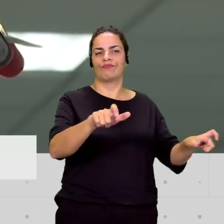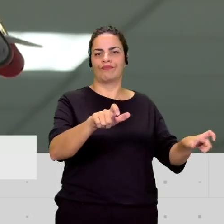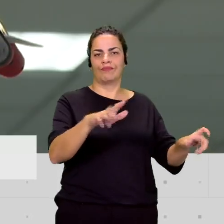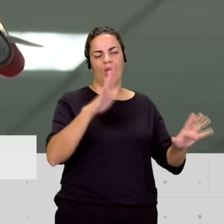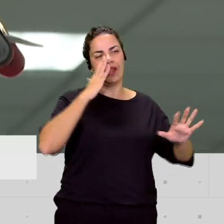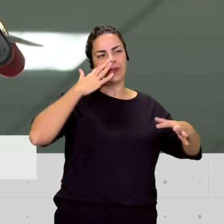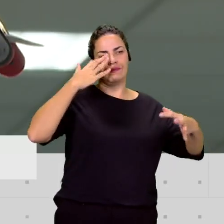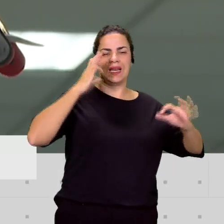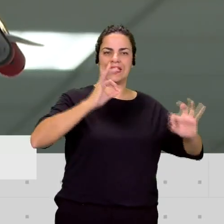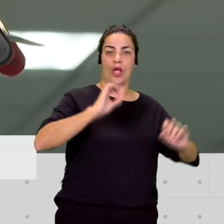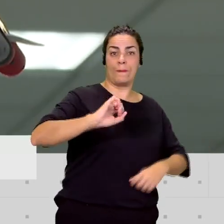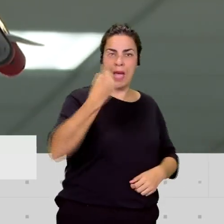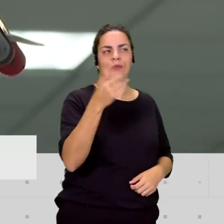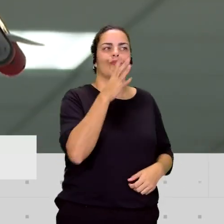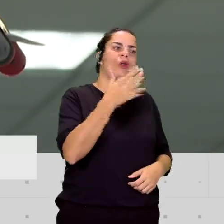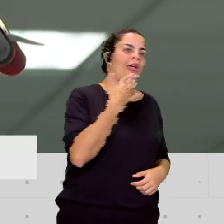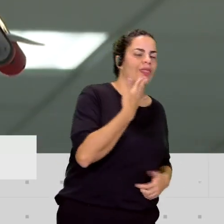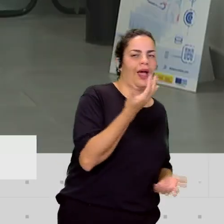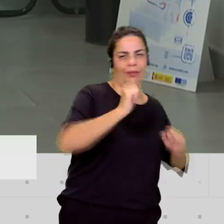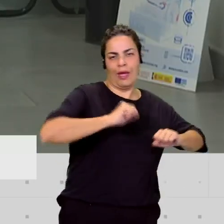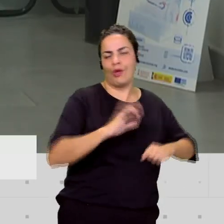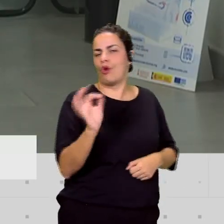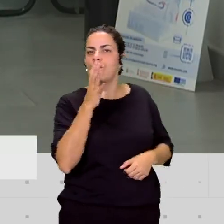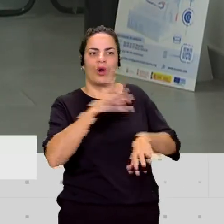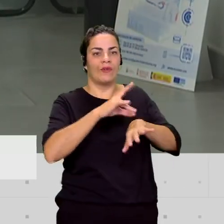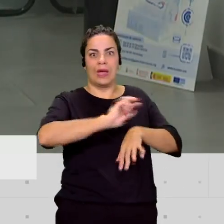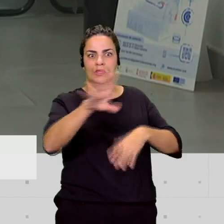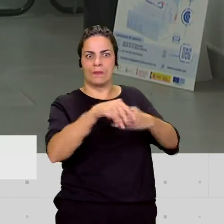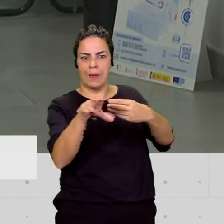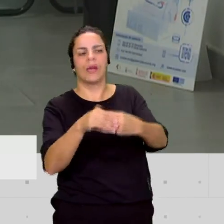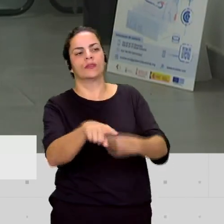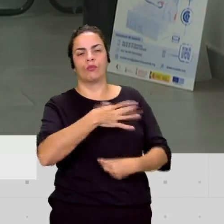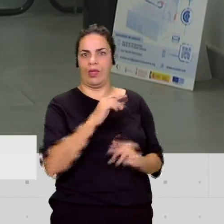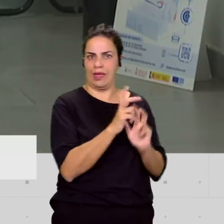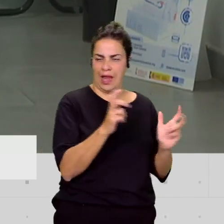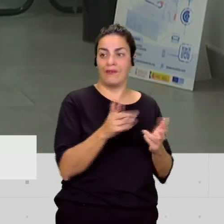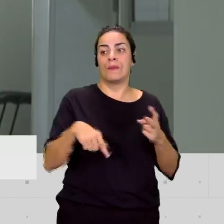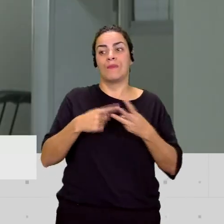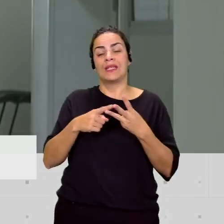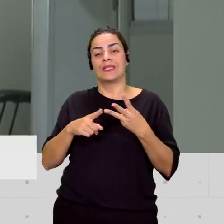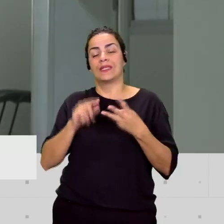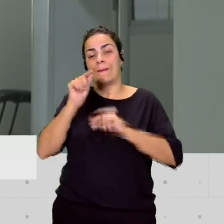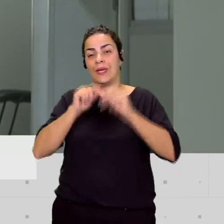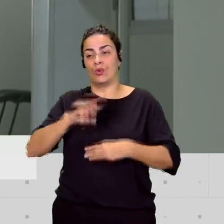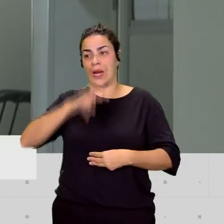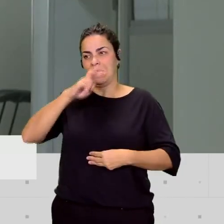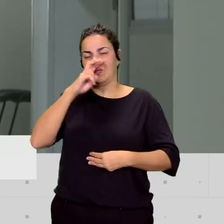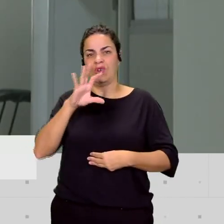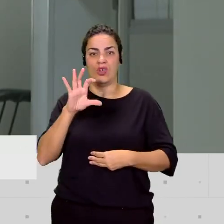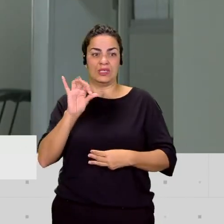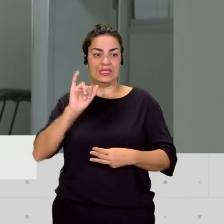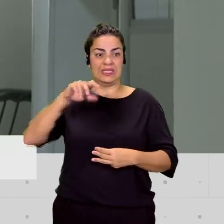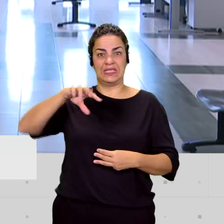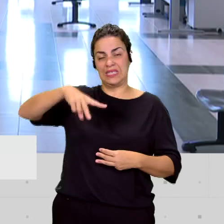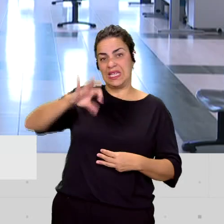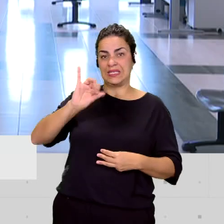riesgo por edad o por otras patologías. Y el virus respiratorio sincitial, que ataca fundamentalmente a niños menores,